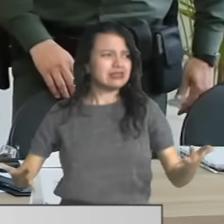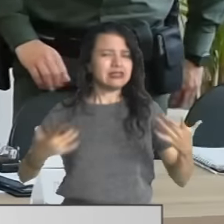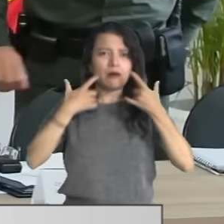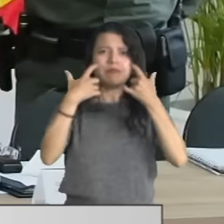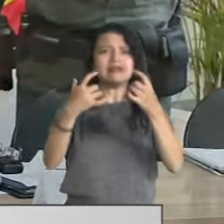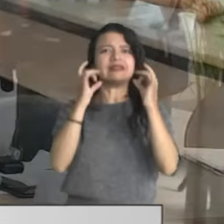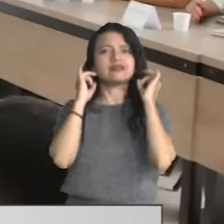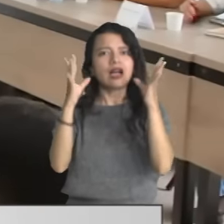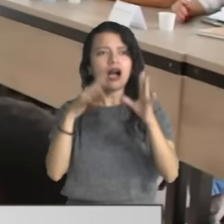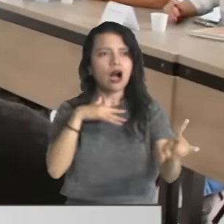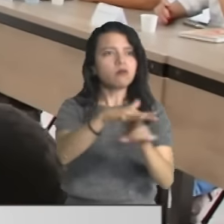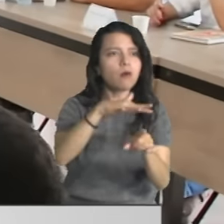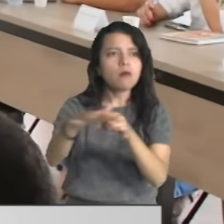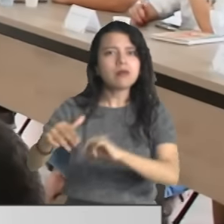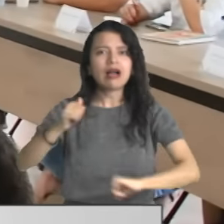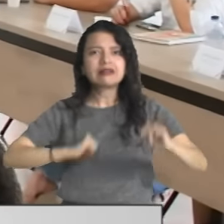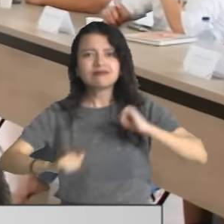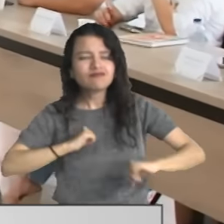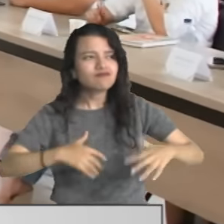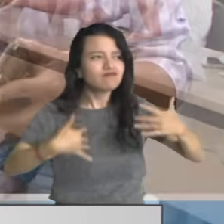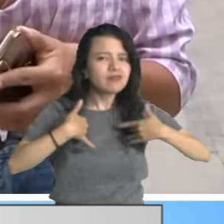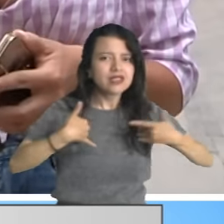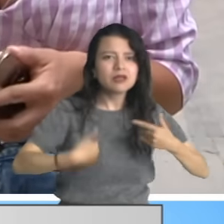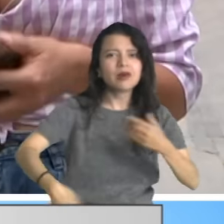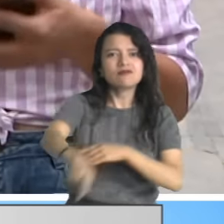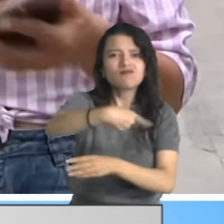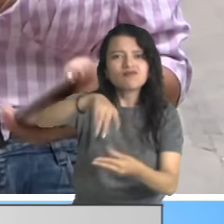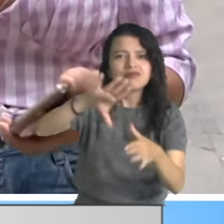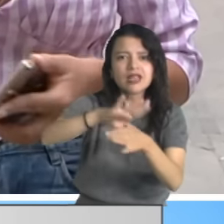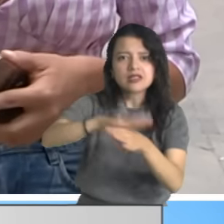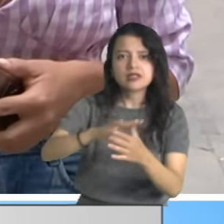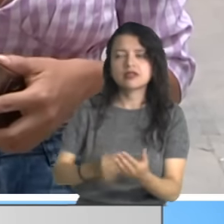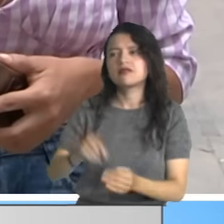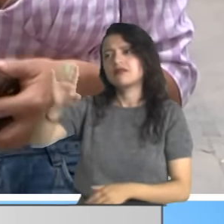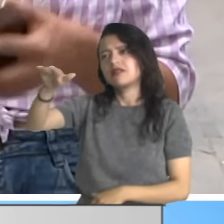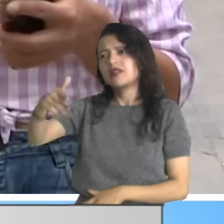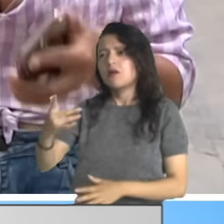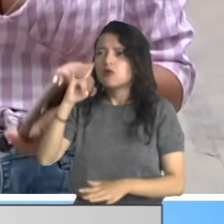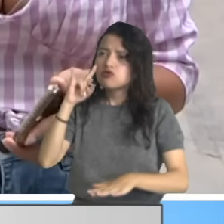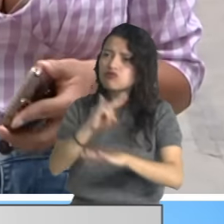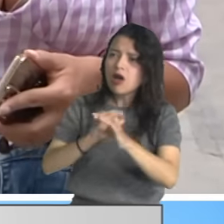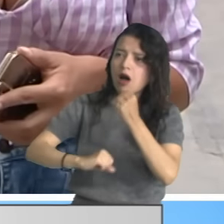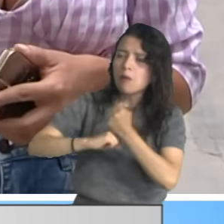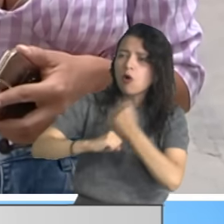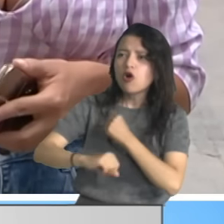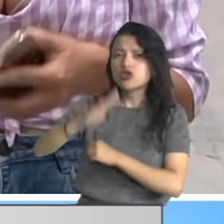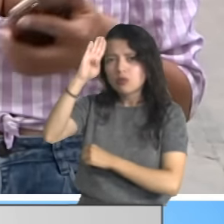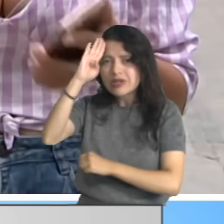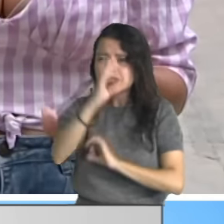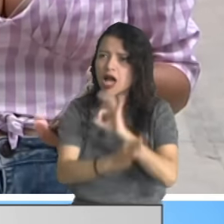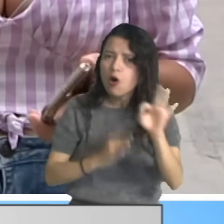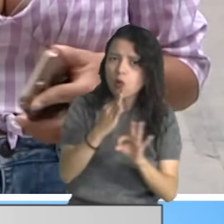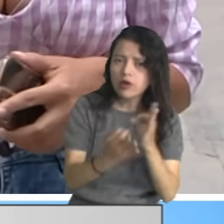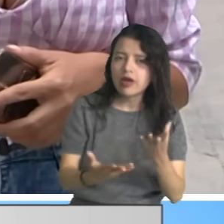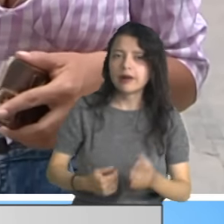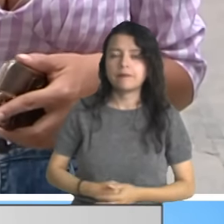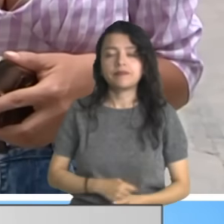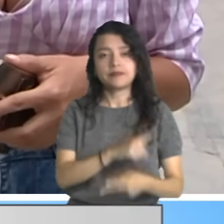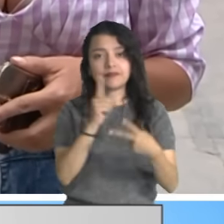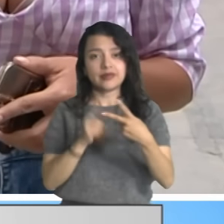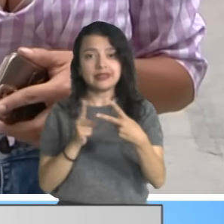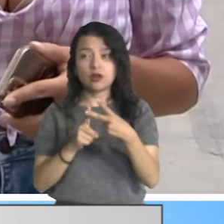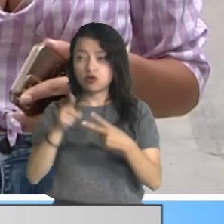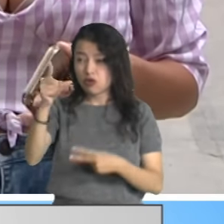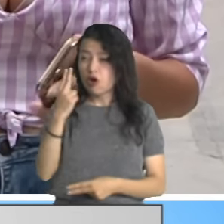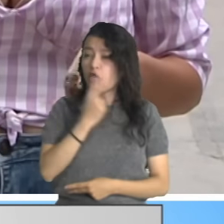gremio en la ciudad. De igual manera, el distrito también les pidió al gremio cumplir con los compromisos y las medidas que tiene